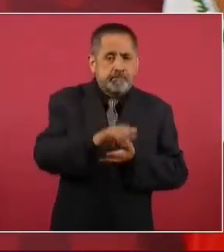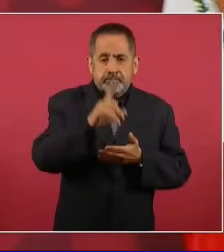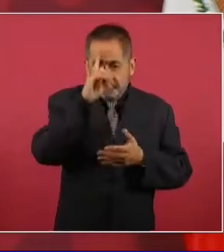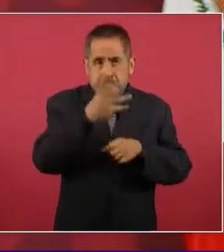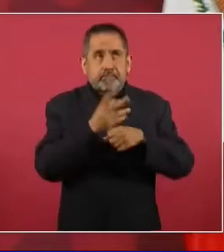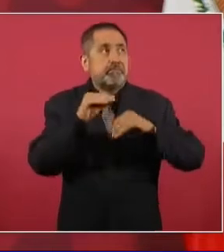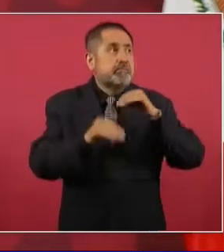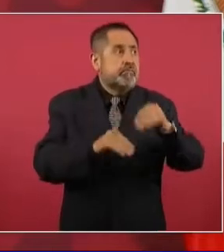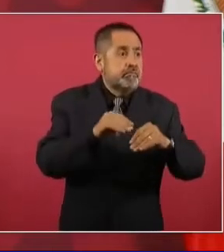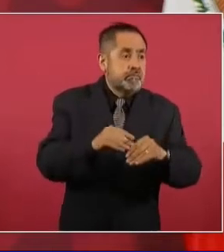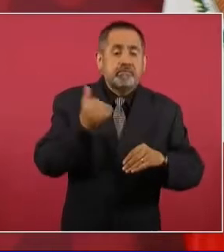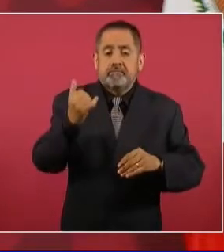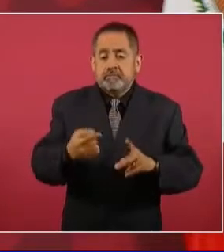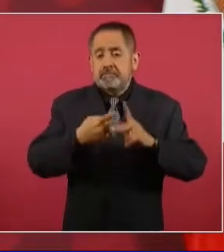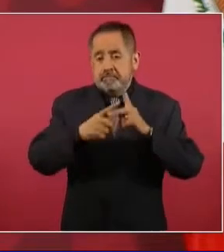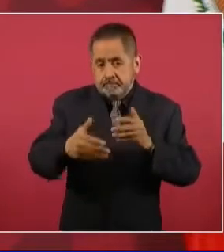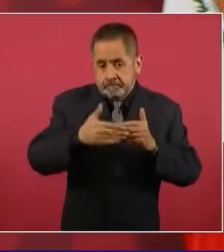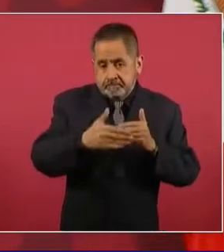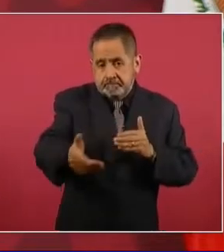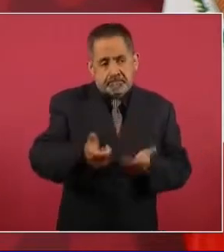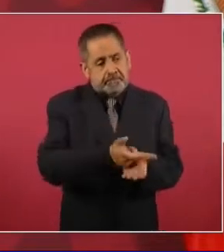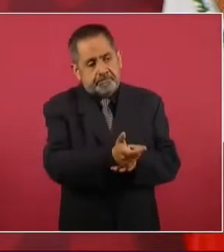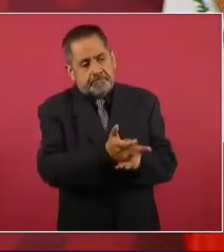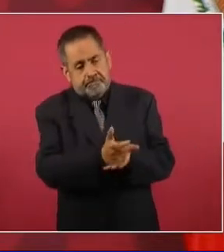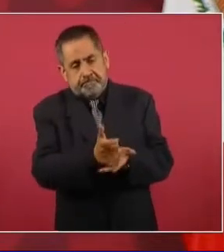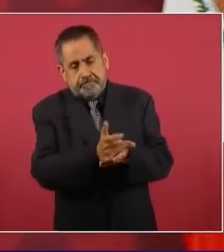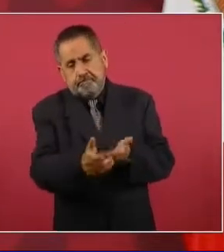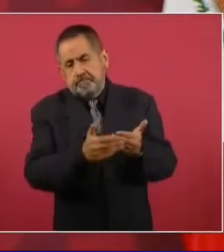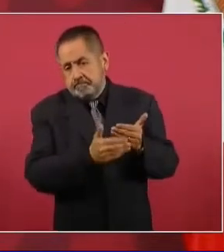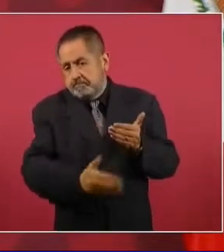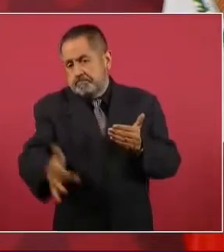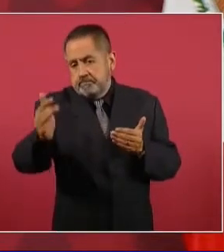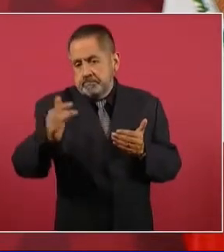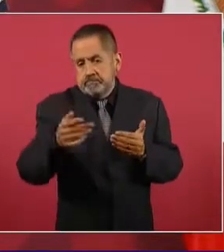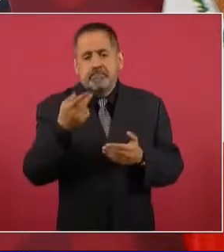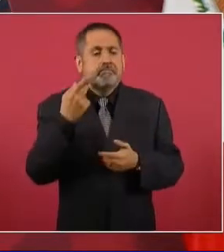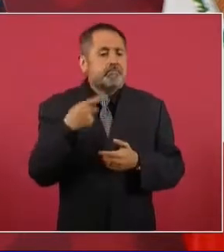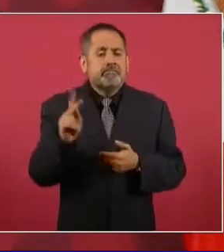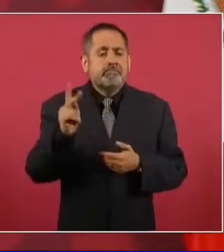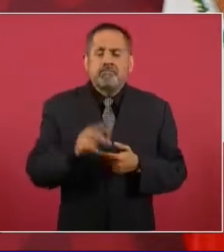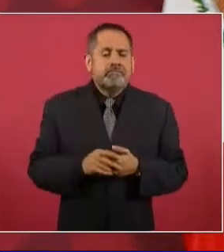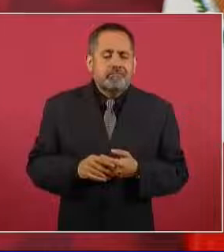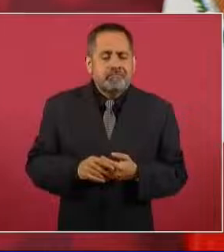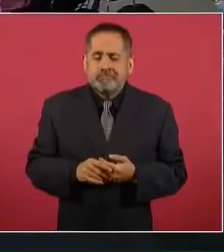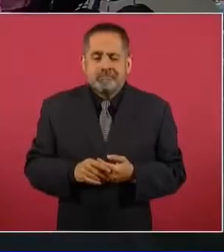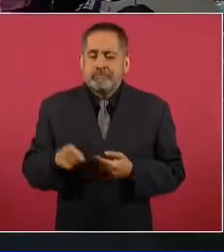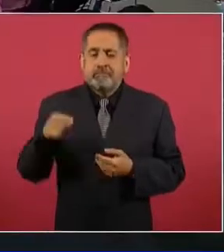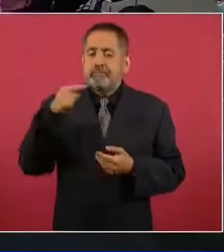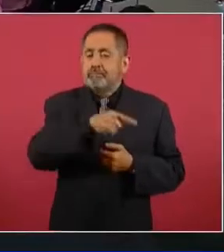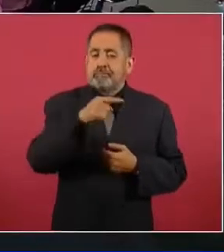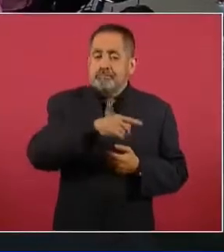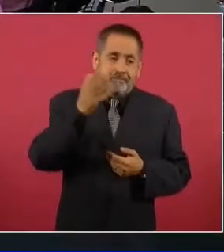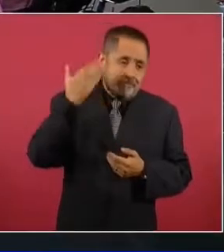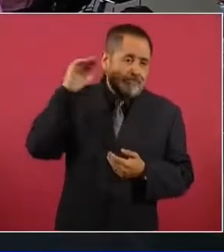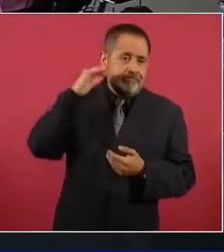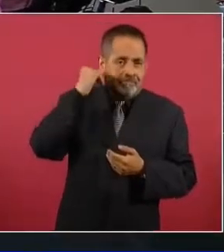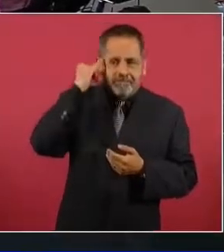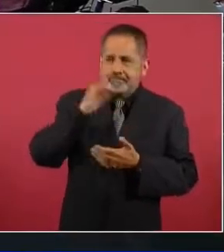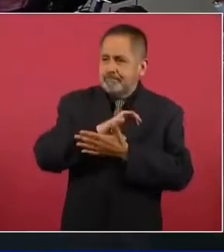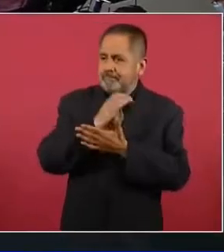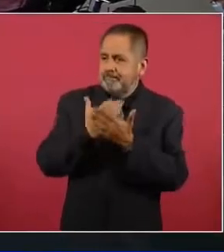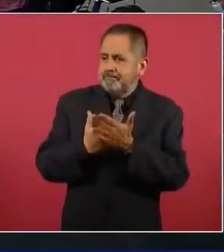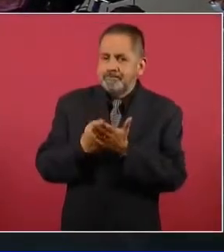luego la operación. Pero como el propósito era el contrato y